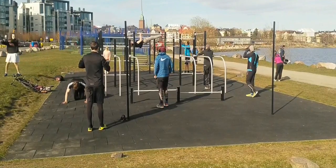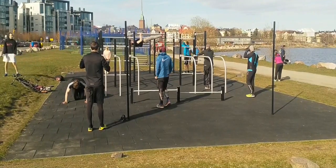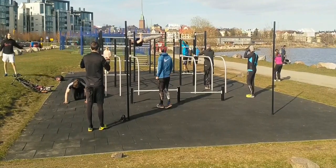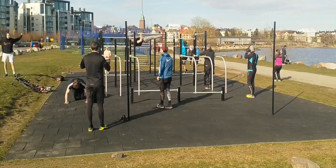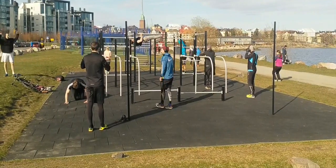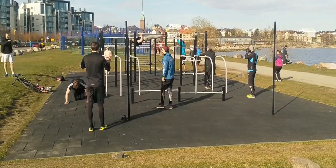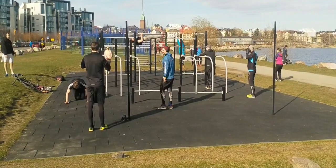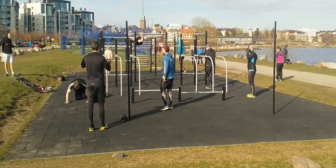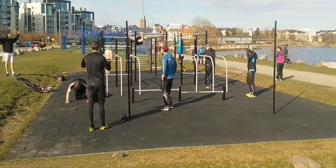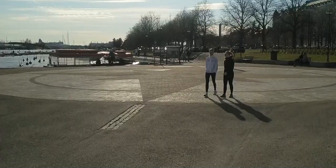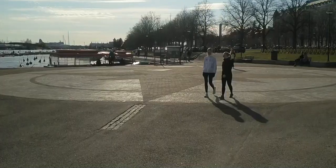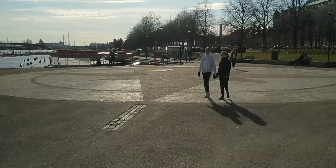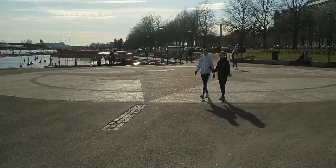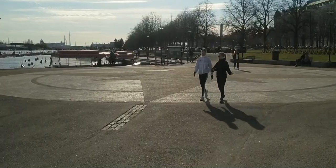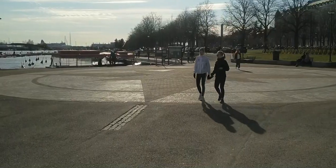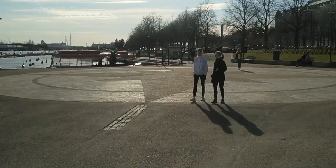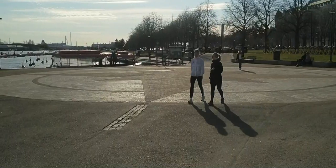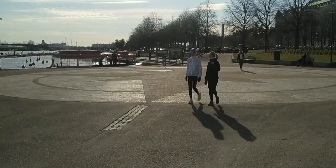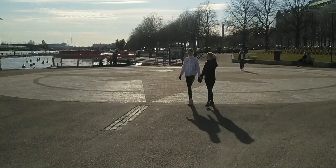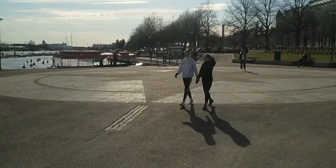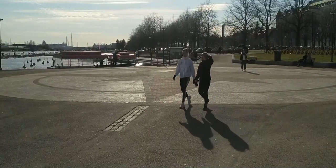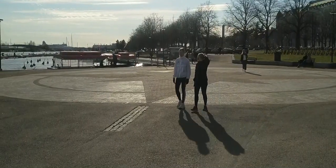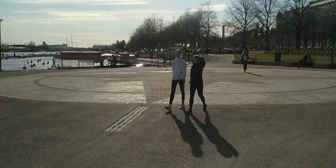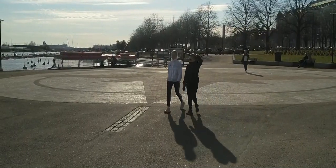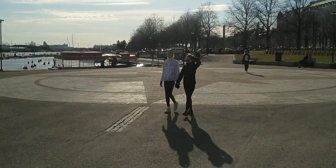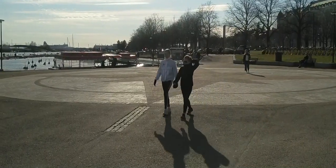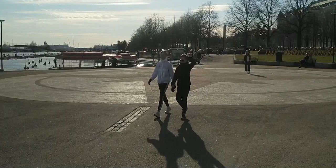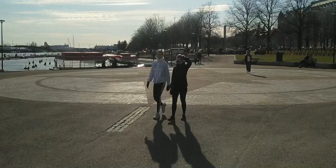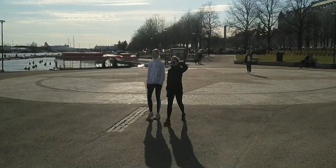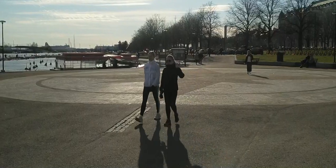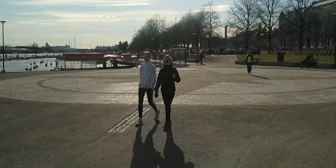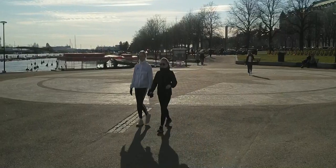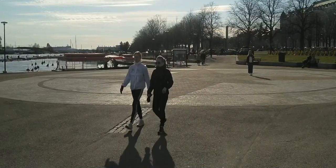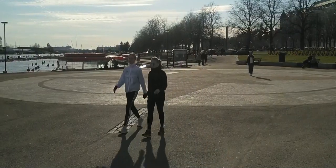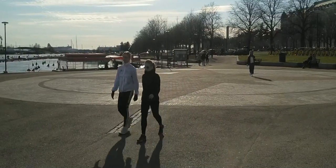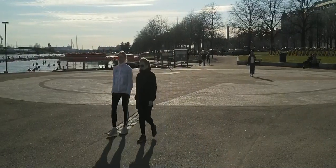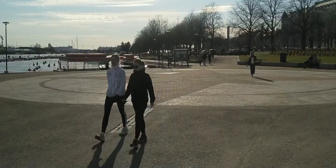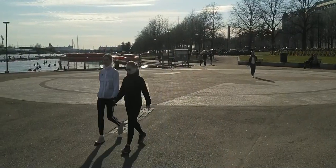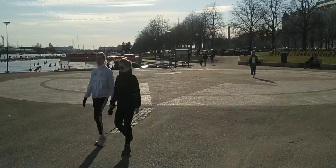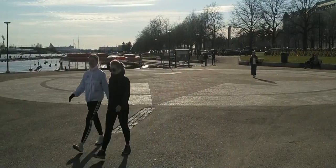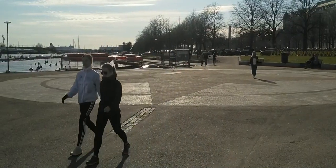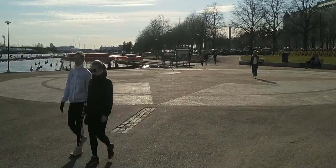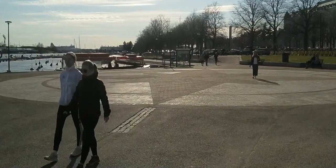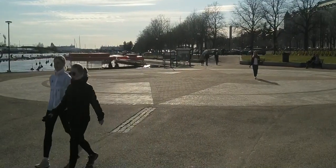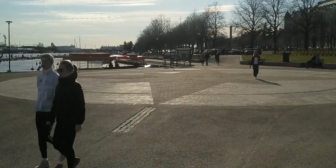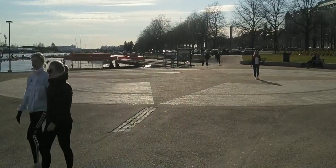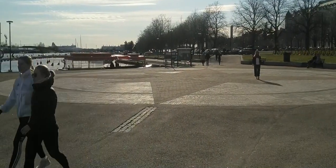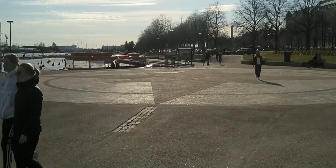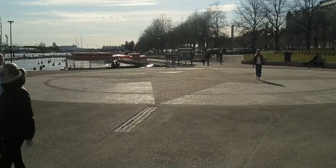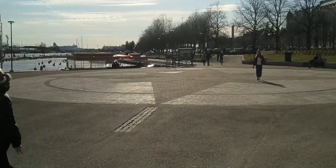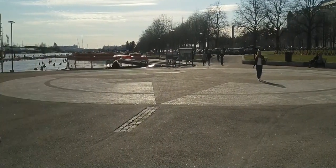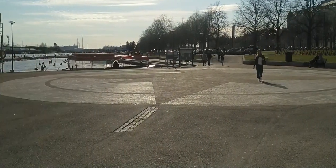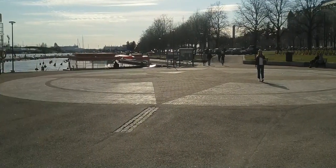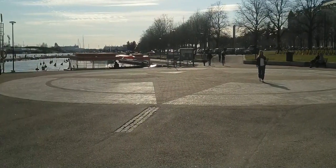las autoridades sanitarias. Los sondeos de las últimas semanas revelan un creciente apoyo en los países nórdicos a sus ejecutivos y sus jefes de